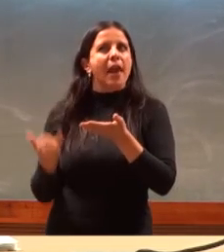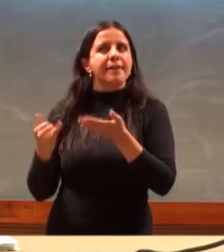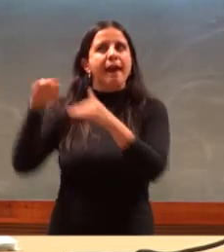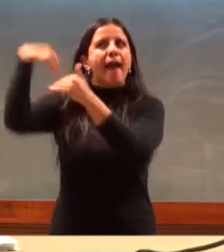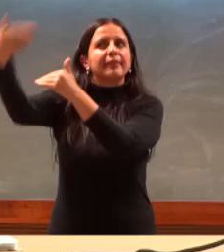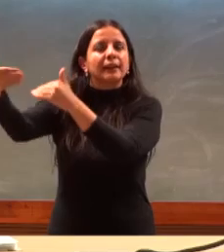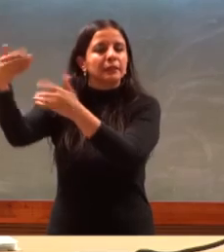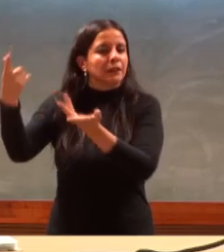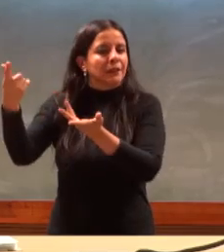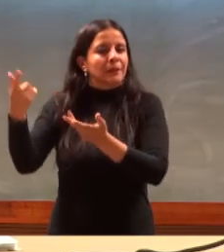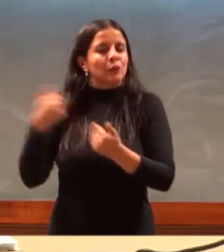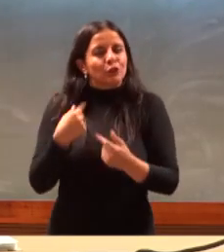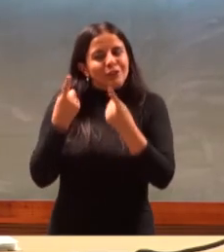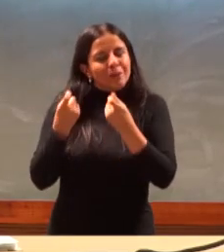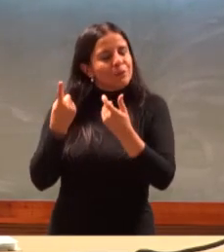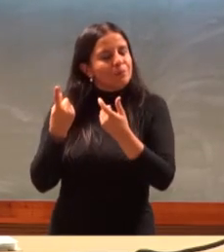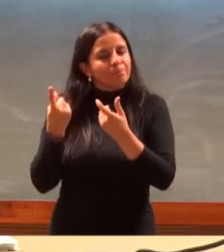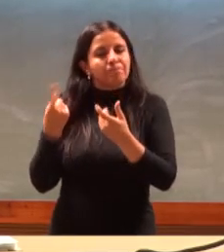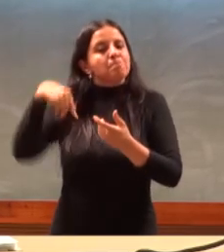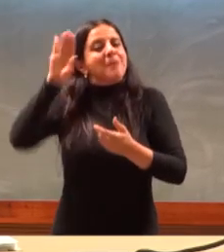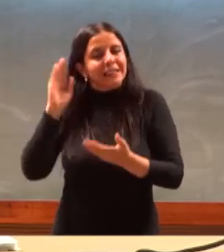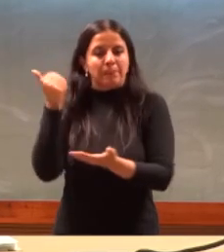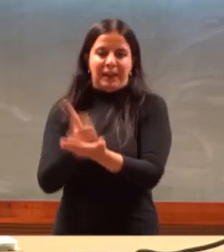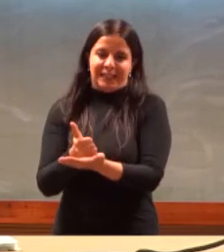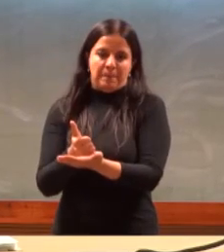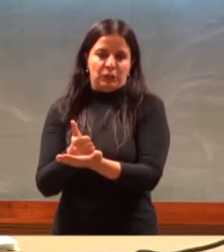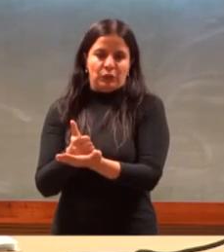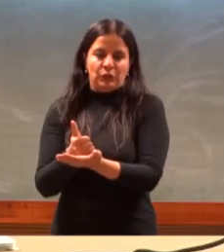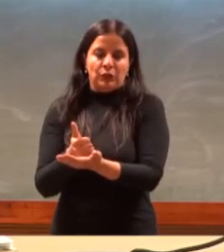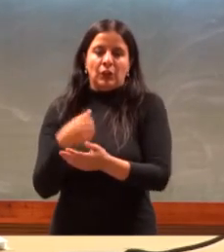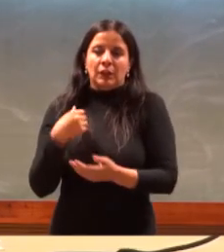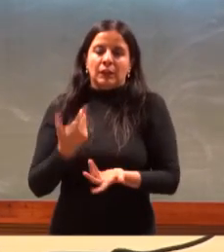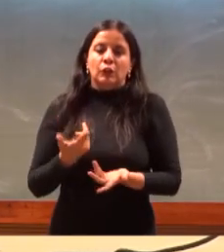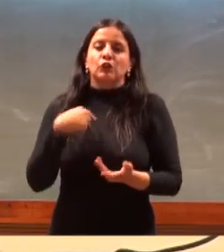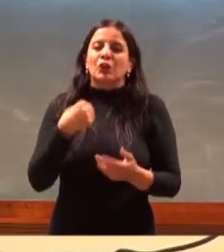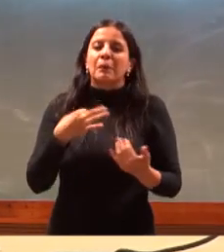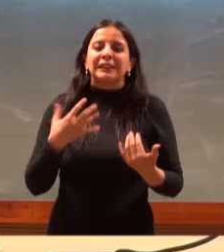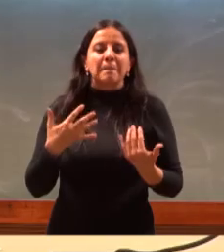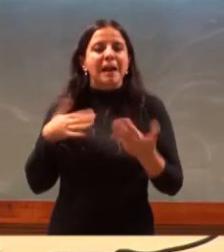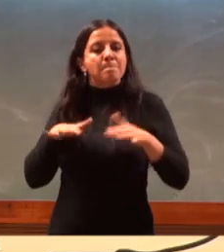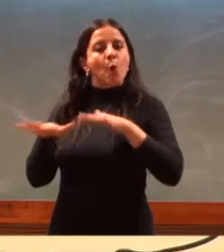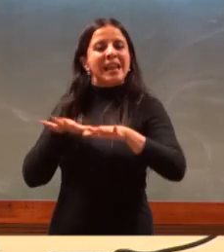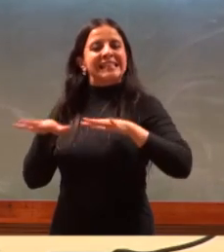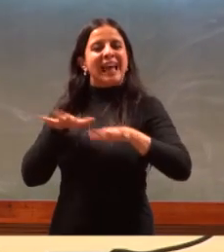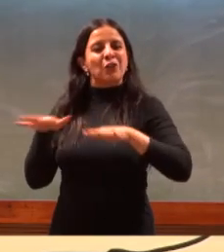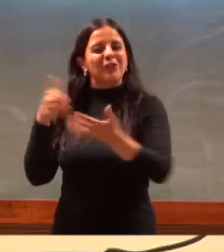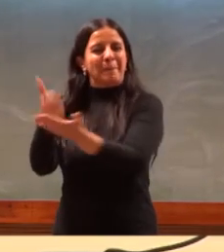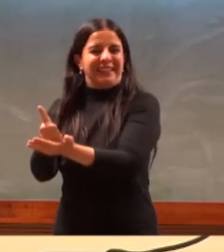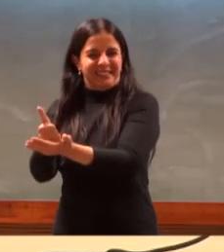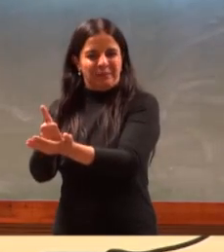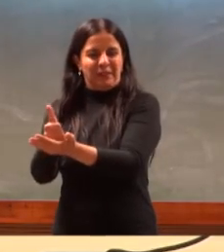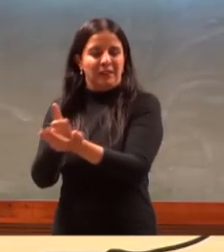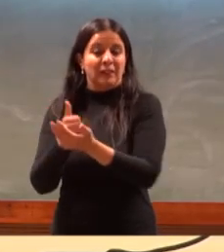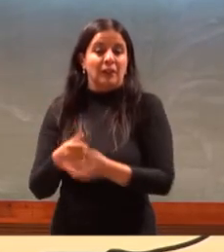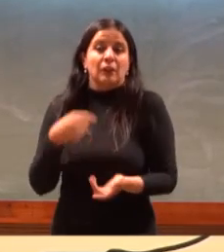necesitamos mucha mayor participación y me parece como les digo que esto no alcanza nosotros tendríamos estar más movilizados directamente de participar ya sea